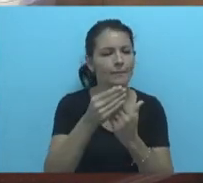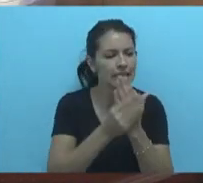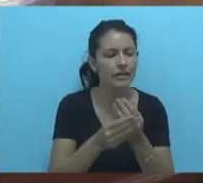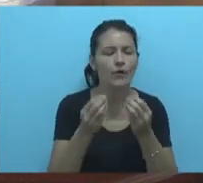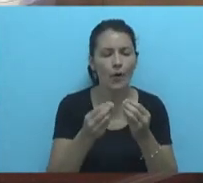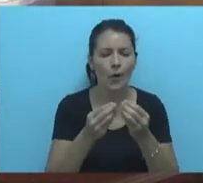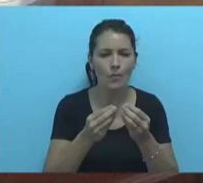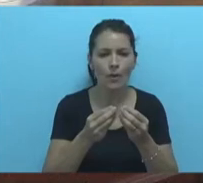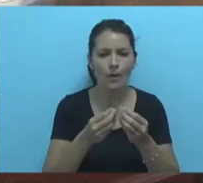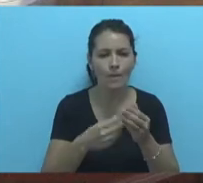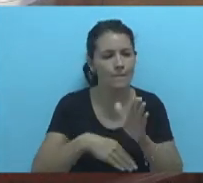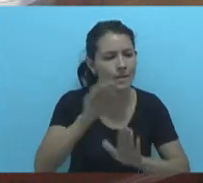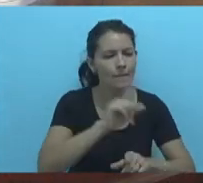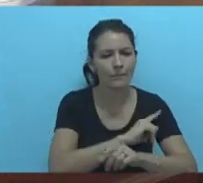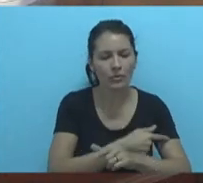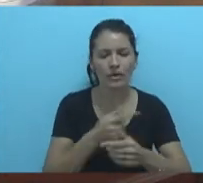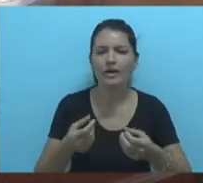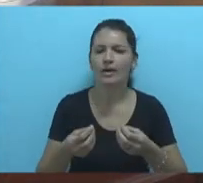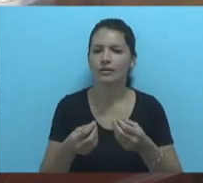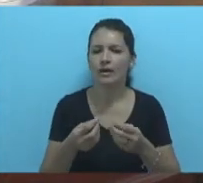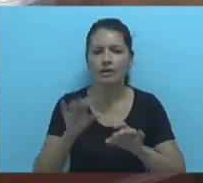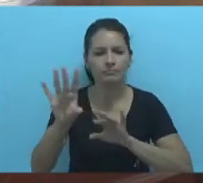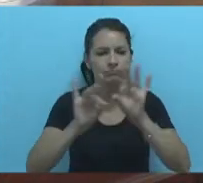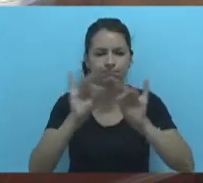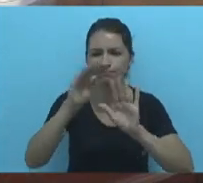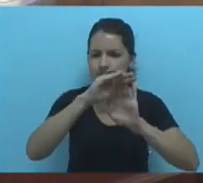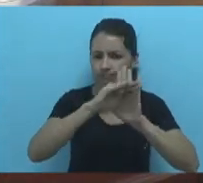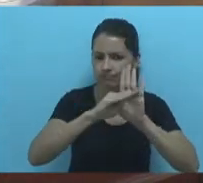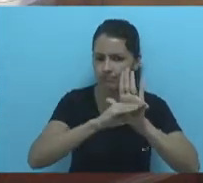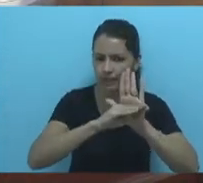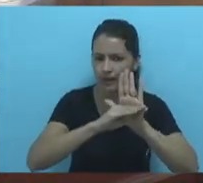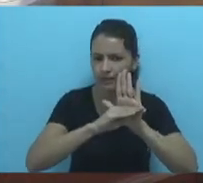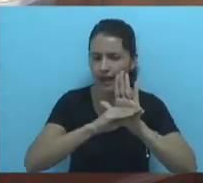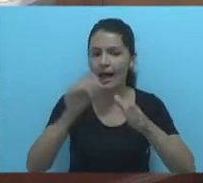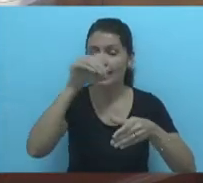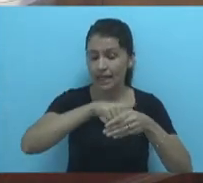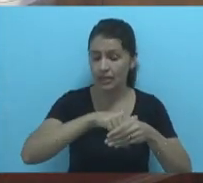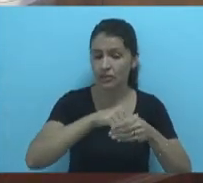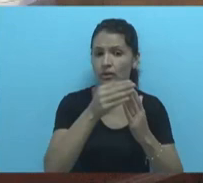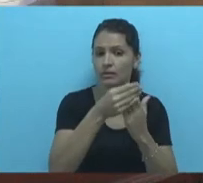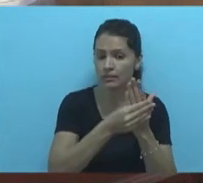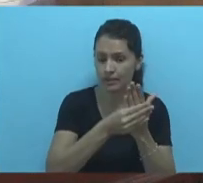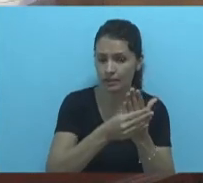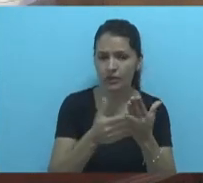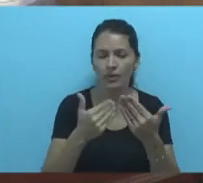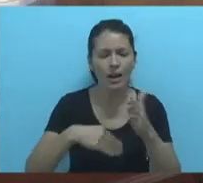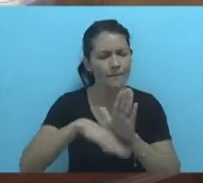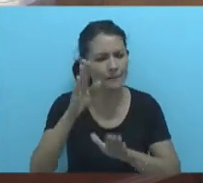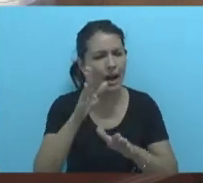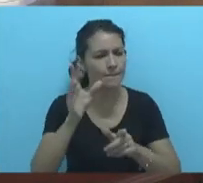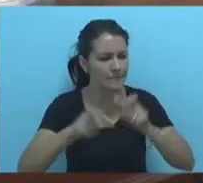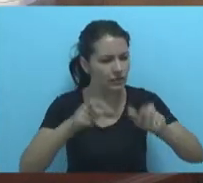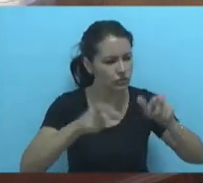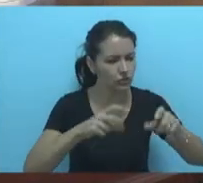Acusación, cómo lleva adelante los concursos para los cargos que están vacantes para tener el suficiente personal para llevar adelante